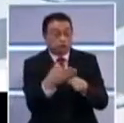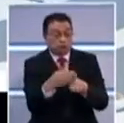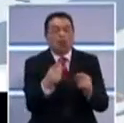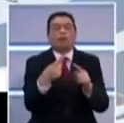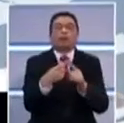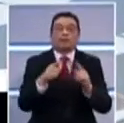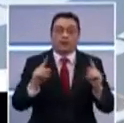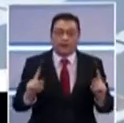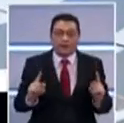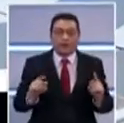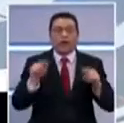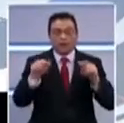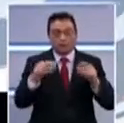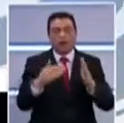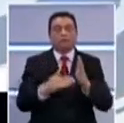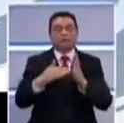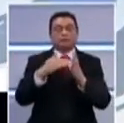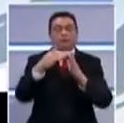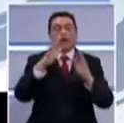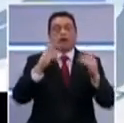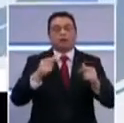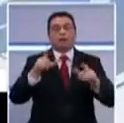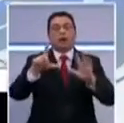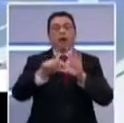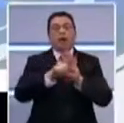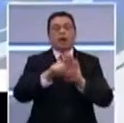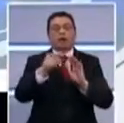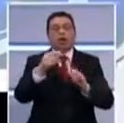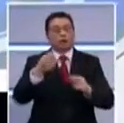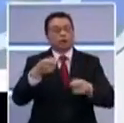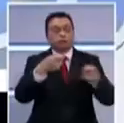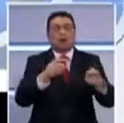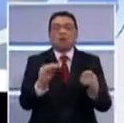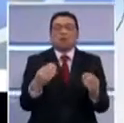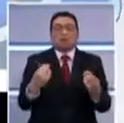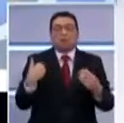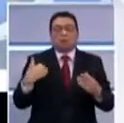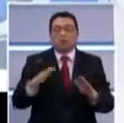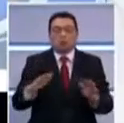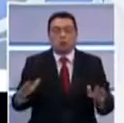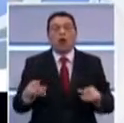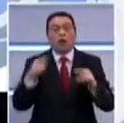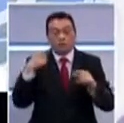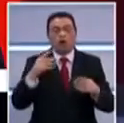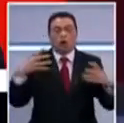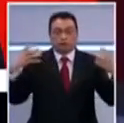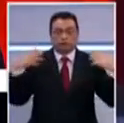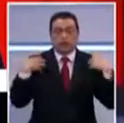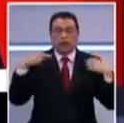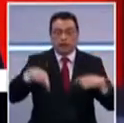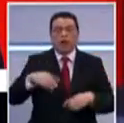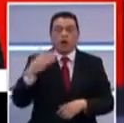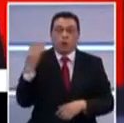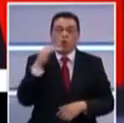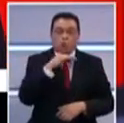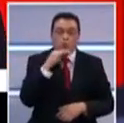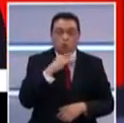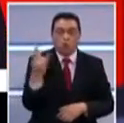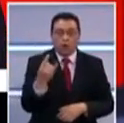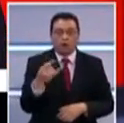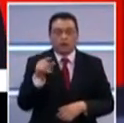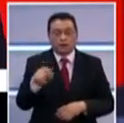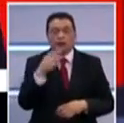en donde hay un efecto que más bien neutraliza la ley reservada del cobre efectivamente nos hagamos cargo de su urgencia y eso